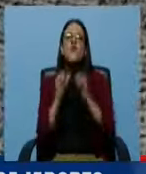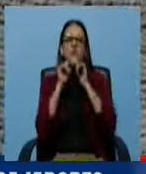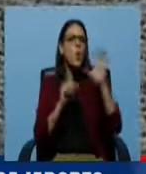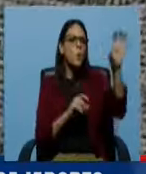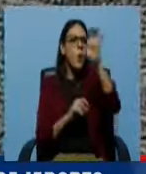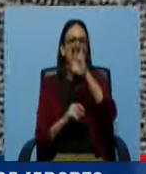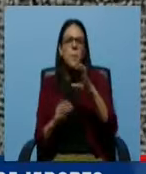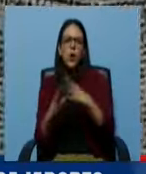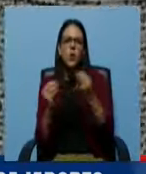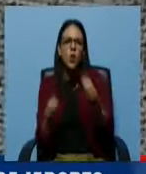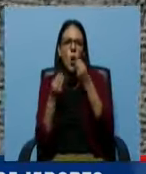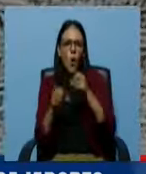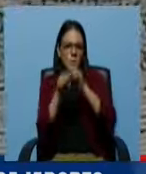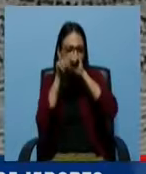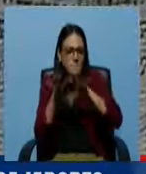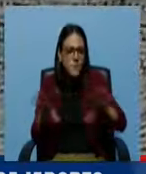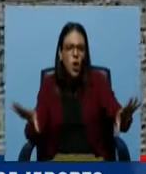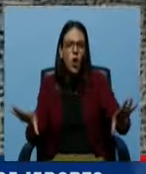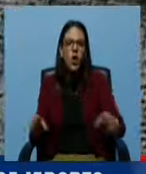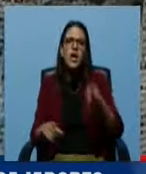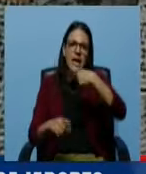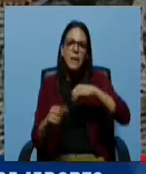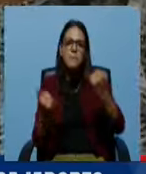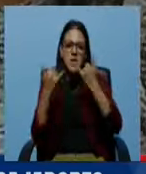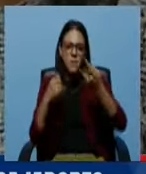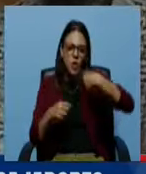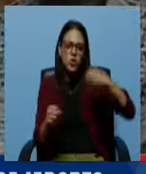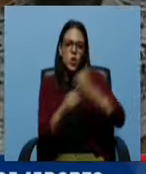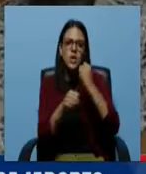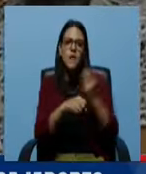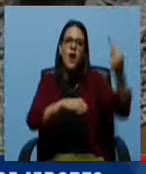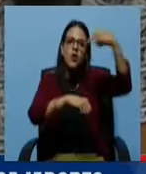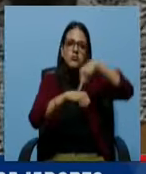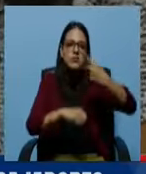alimentos producto del trabajo nacional.